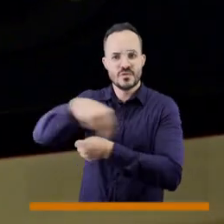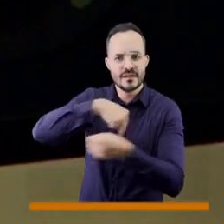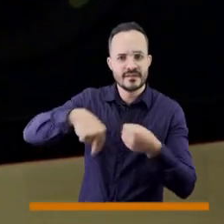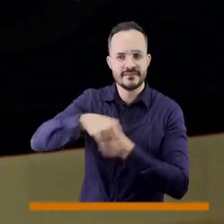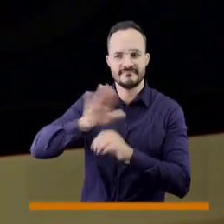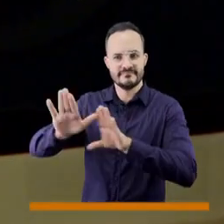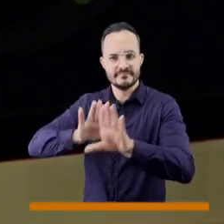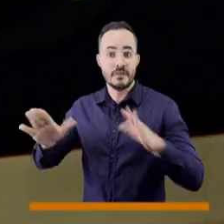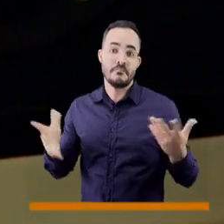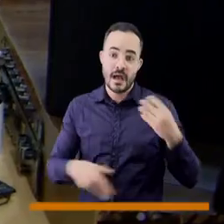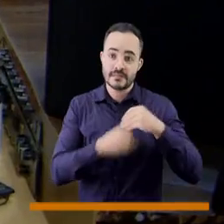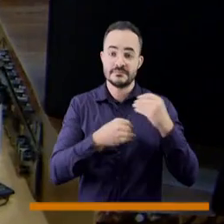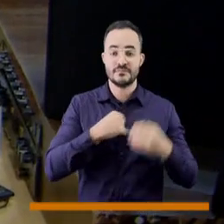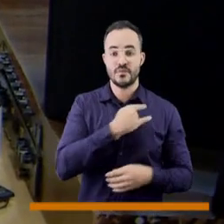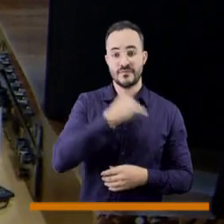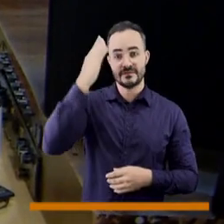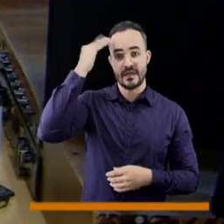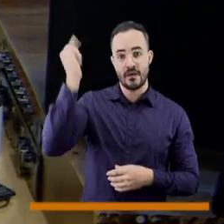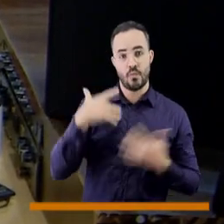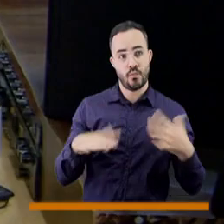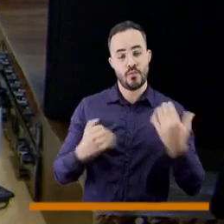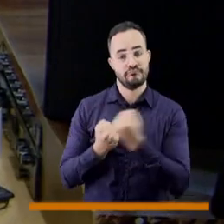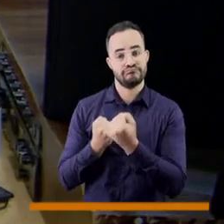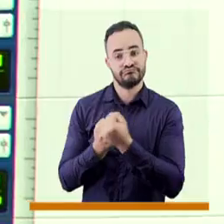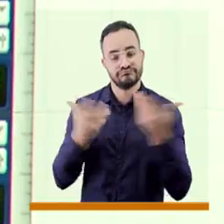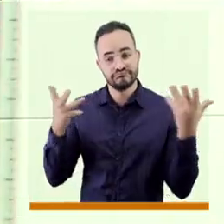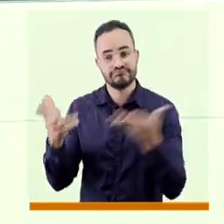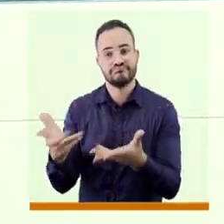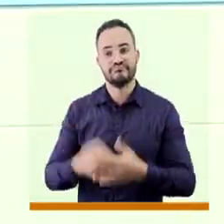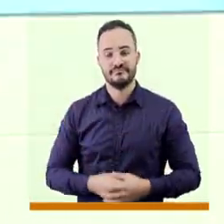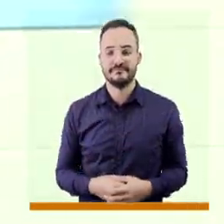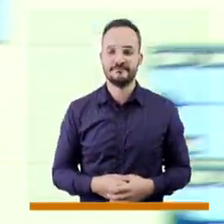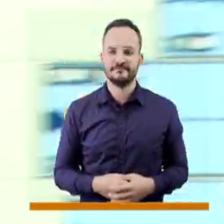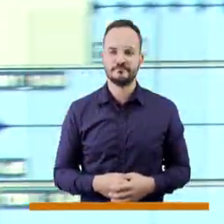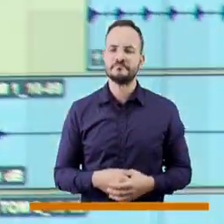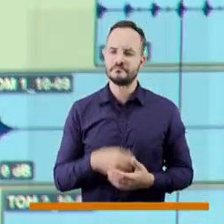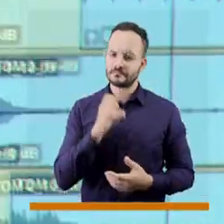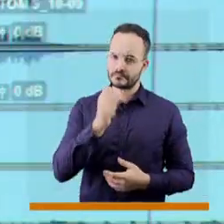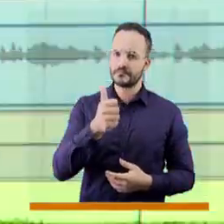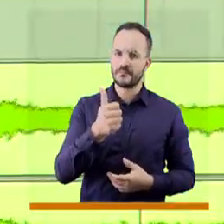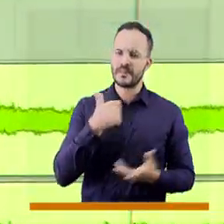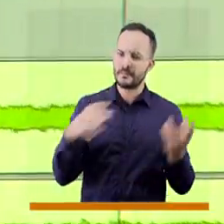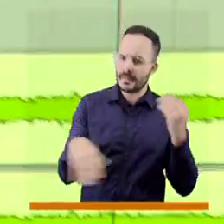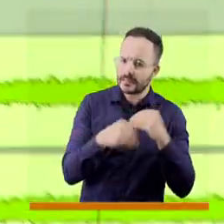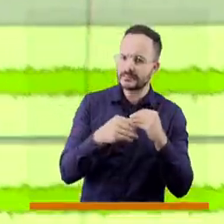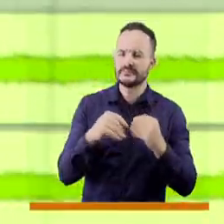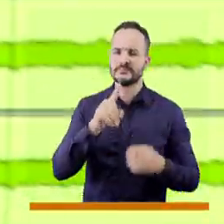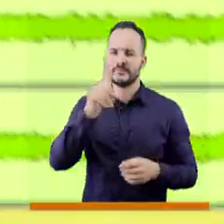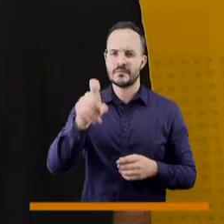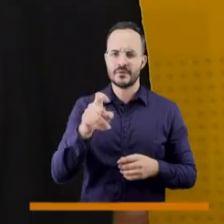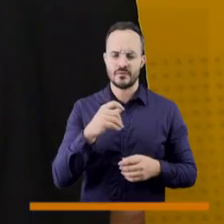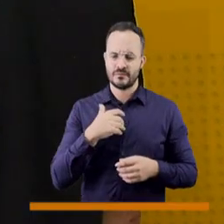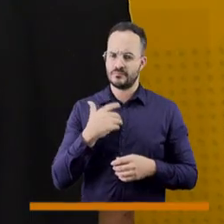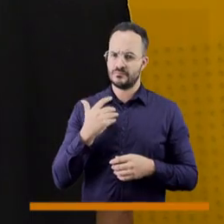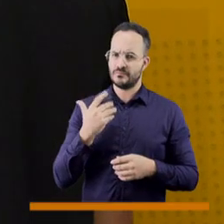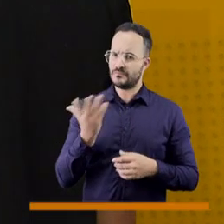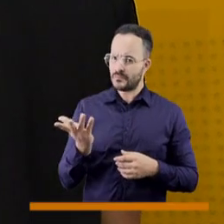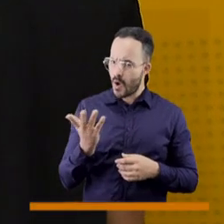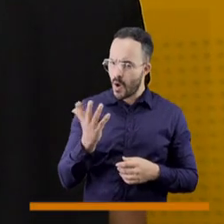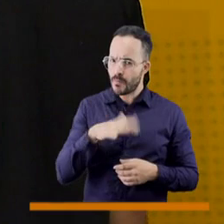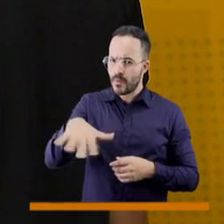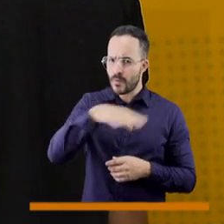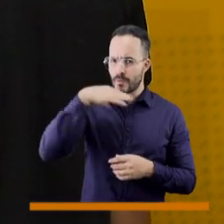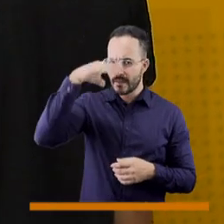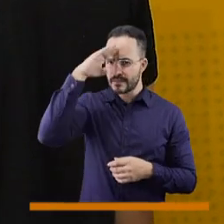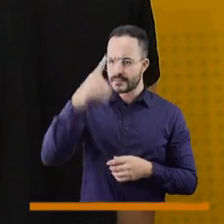comunitarios y ciudadanos, y también desde la academia, que ha aportado mucho a la ciudad en estos temas. Y ahora, María, cuéntanos la